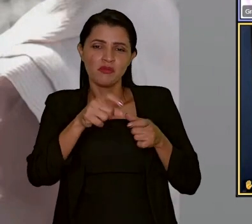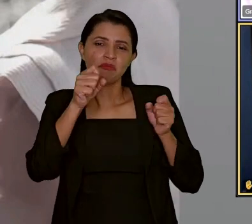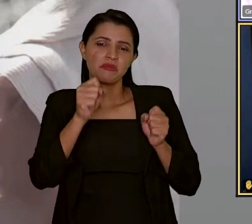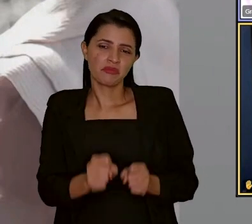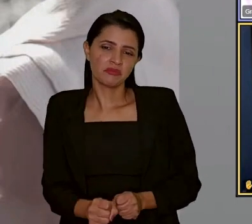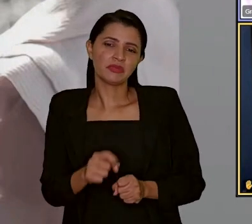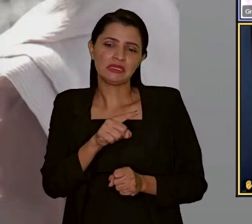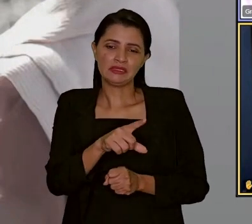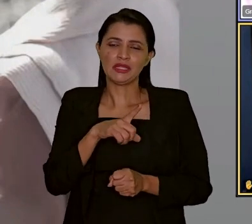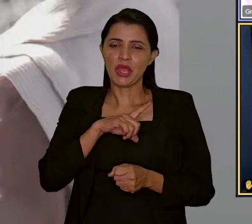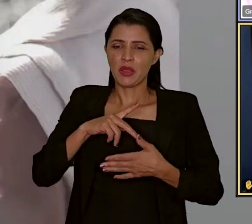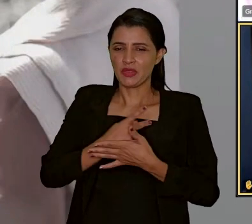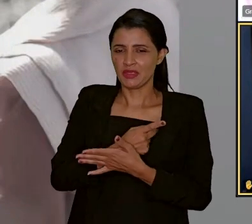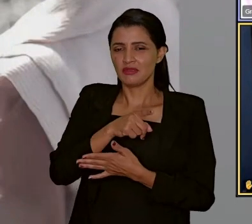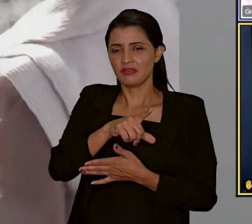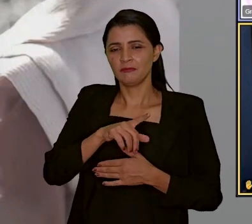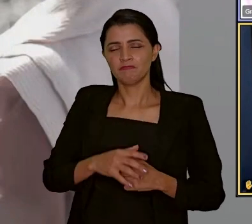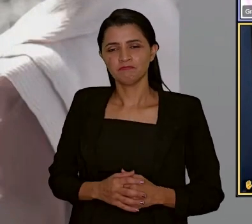en